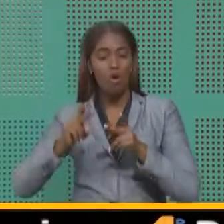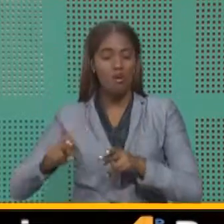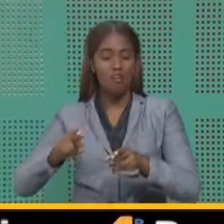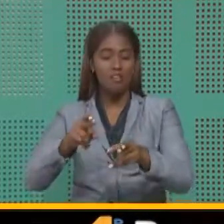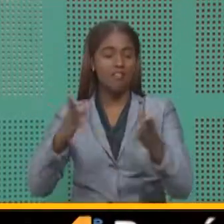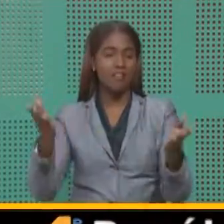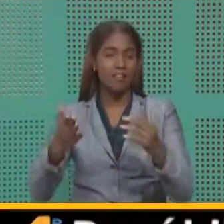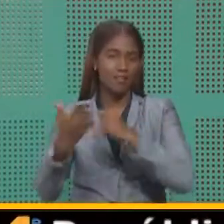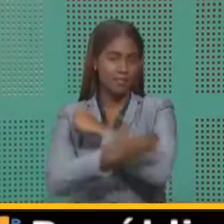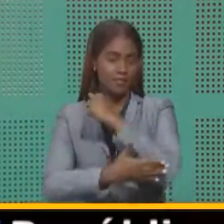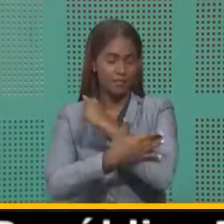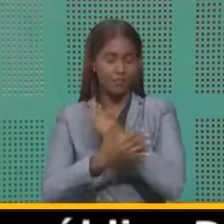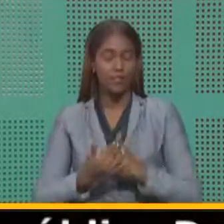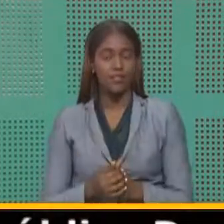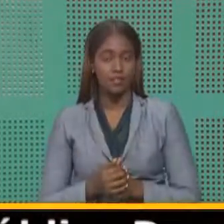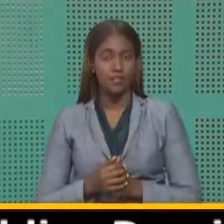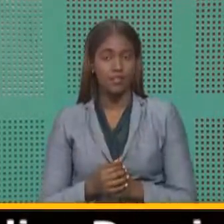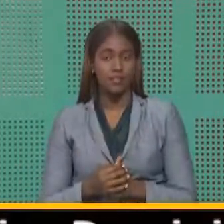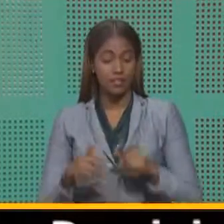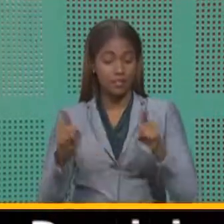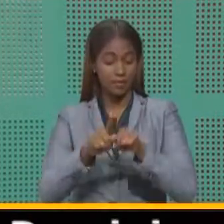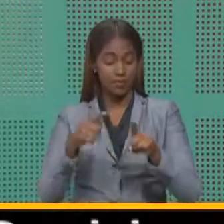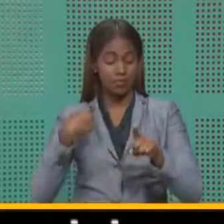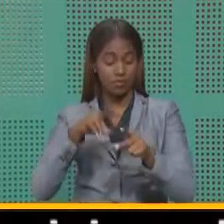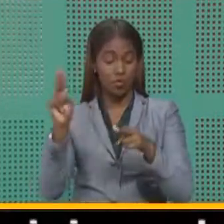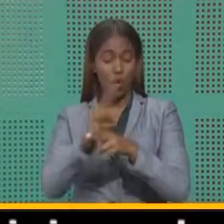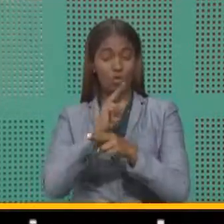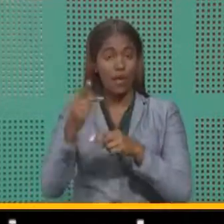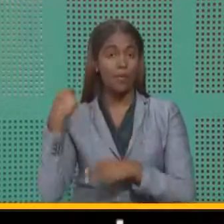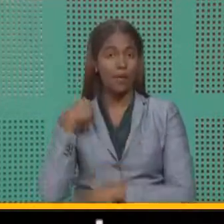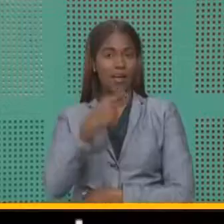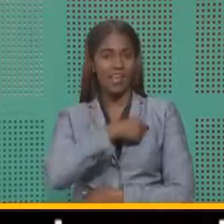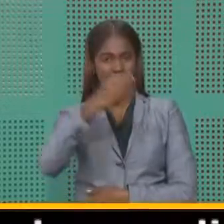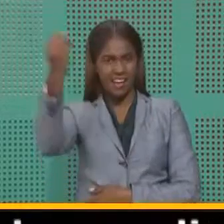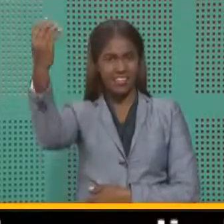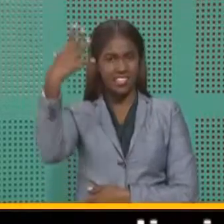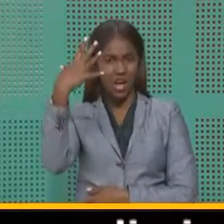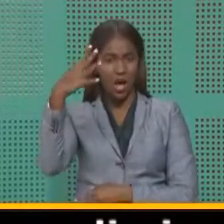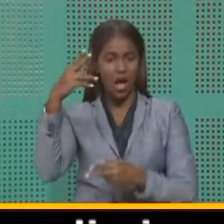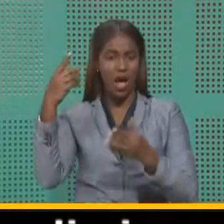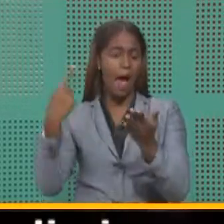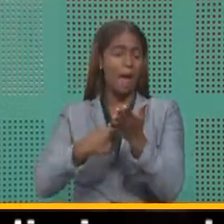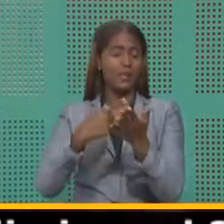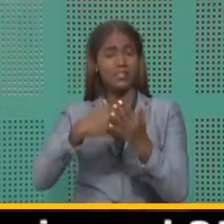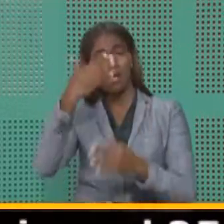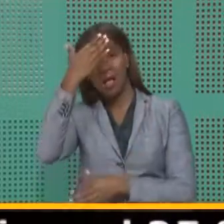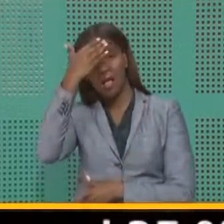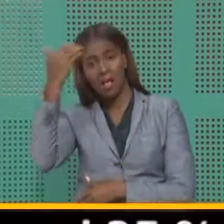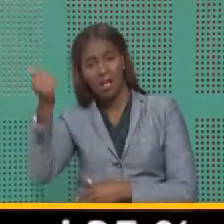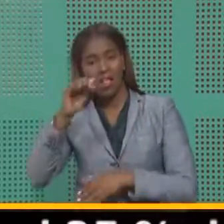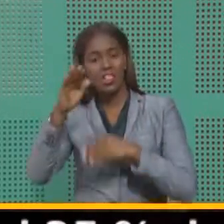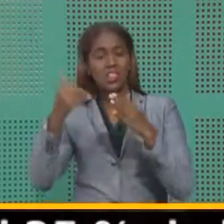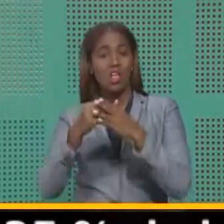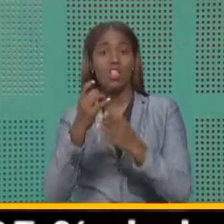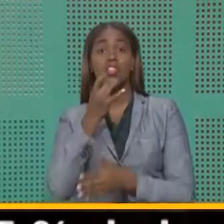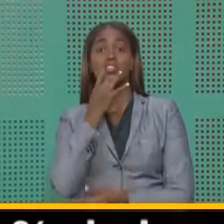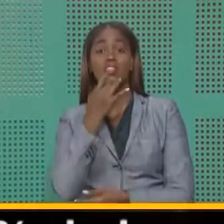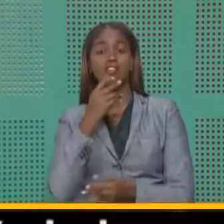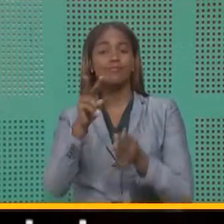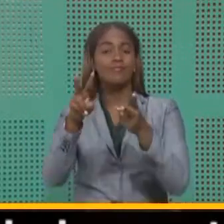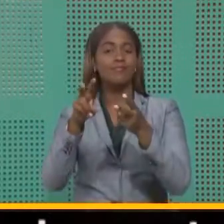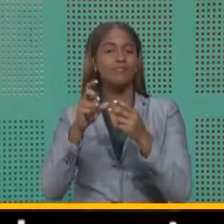y vamos y usamos nuestro sol a veces se nos olvida que toda la energía que